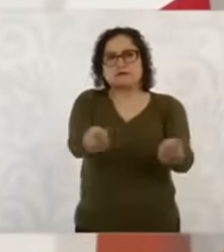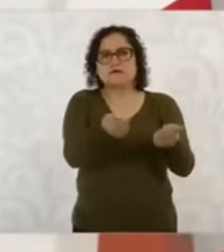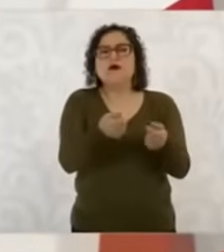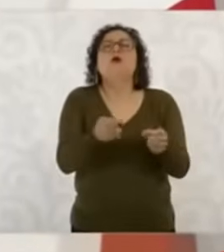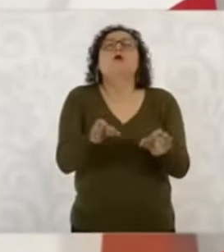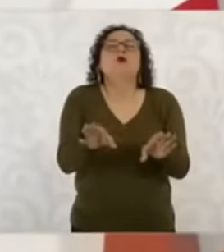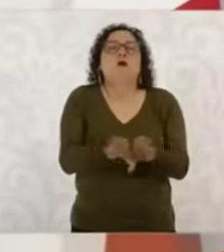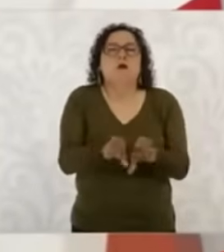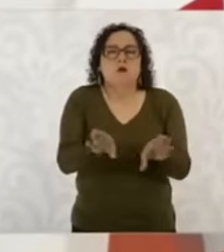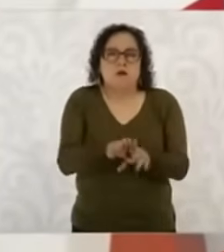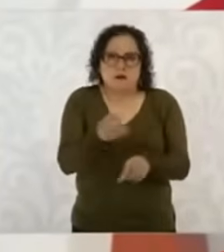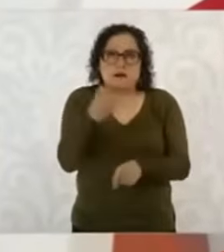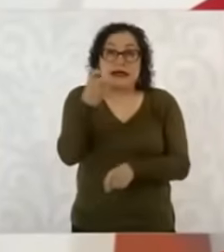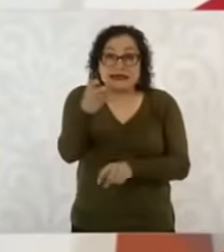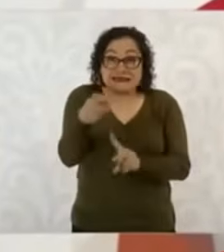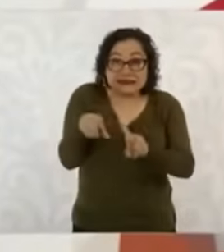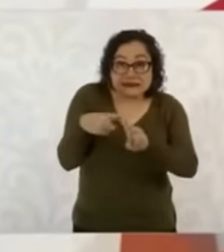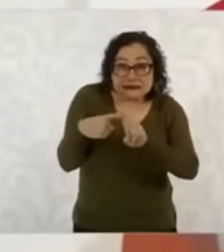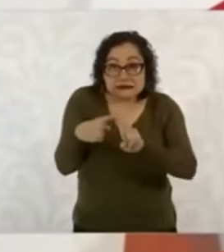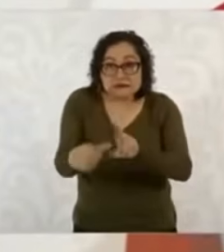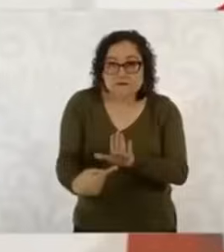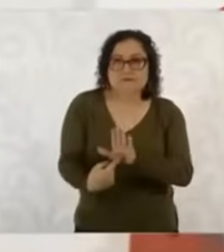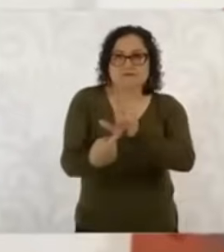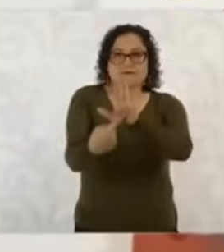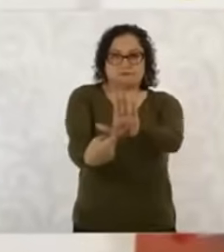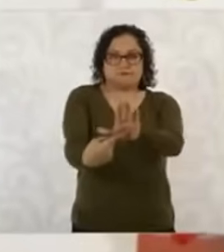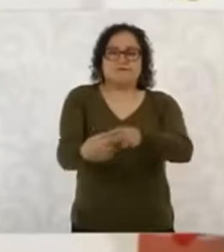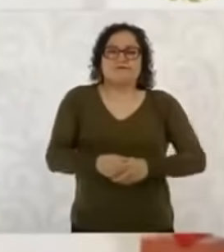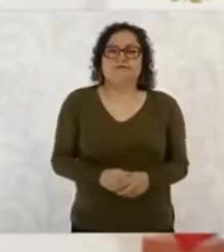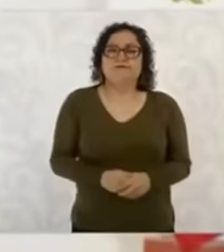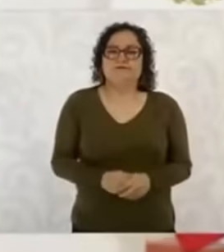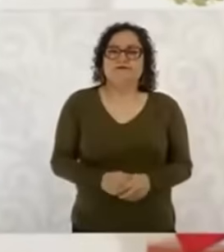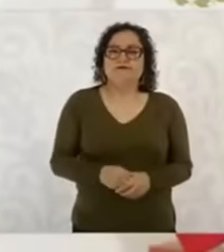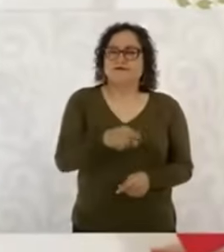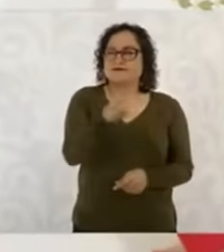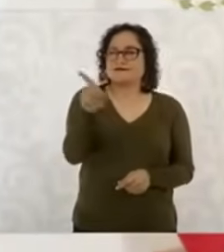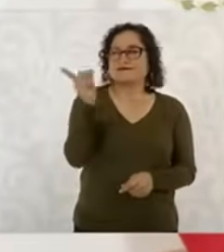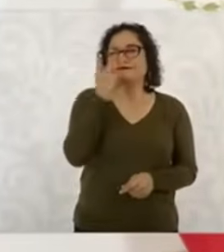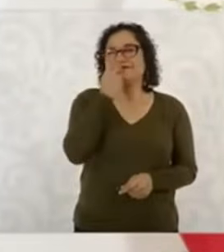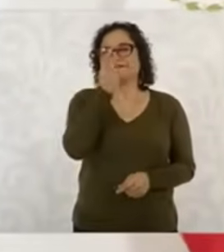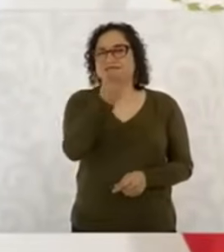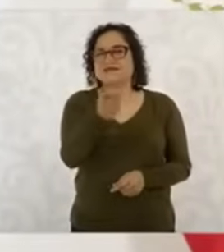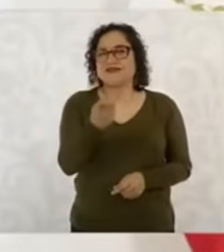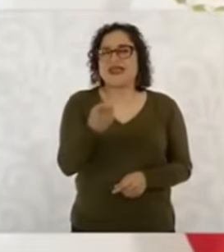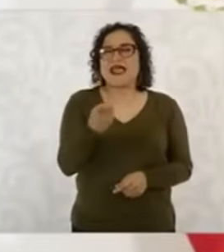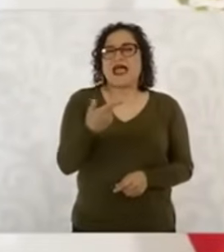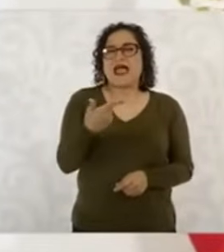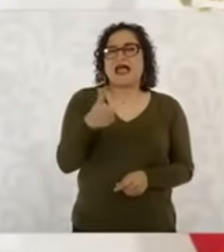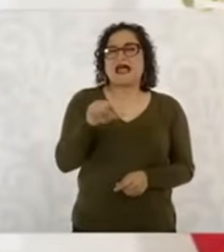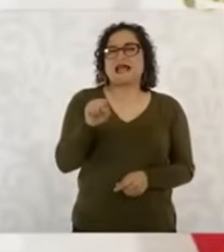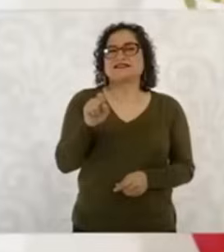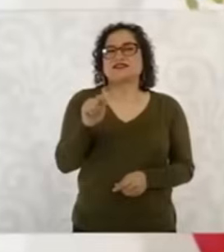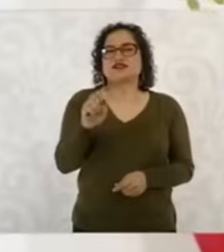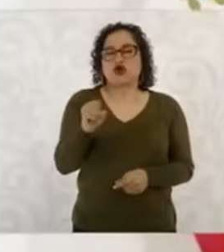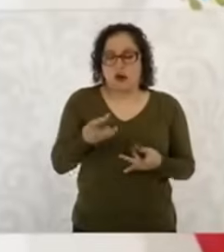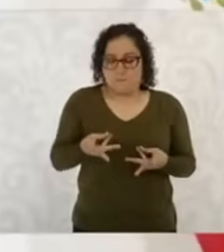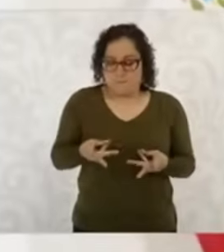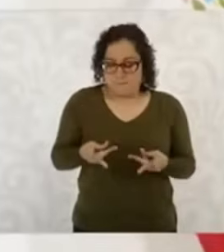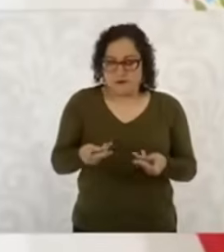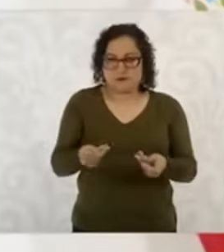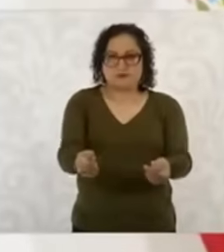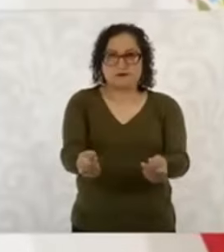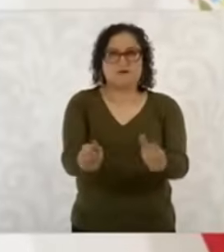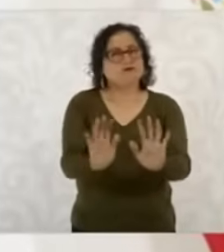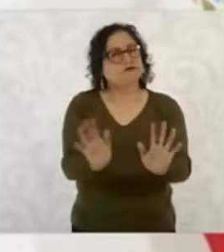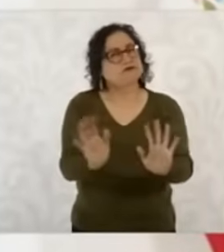¿en qué se gasta? Prefiero decir, ¿en qué invertimos? Durante el periodo neoliberal hablaban